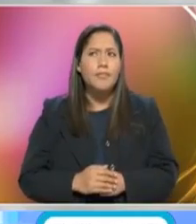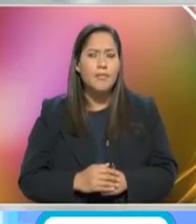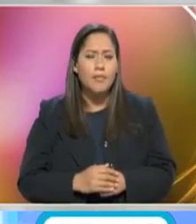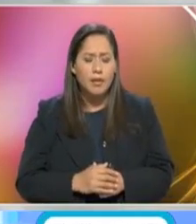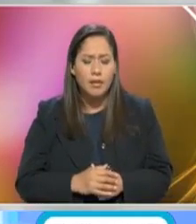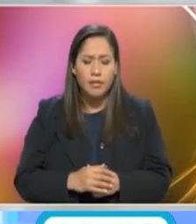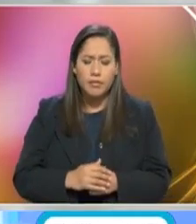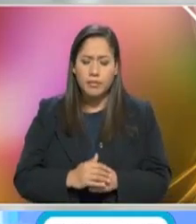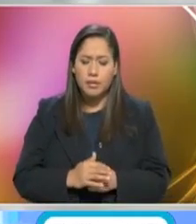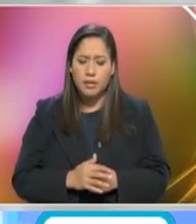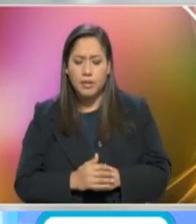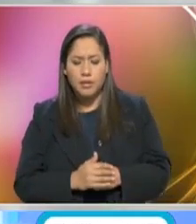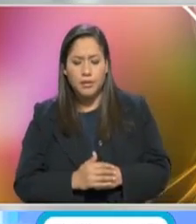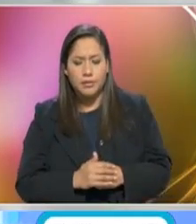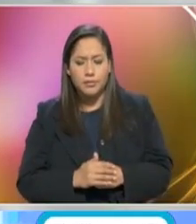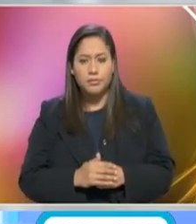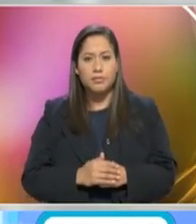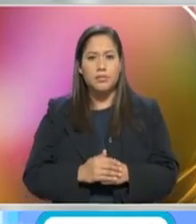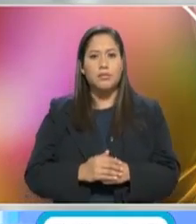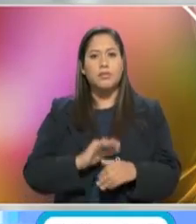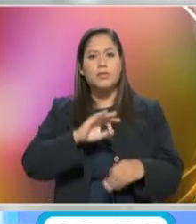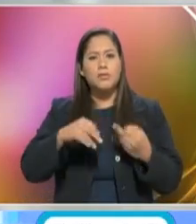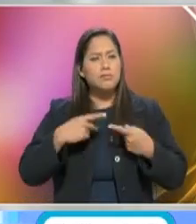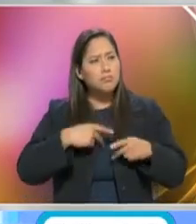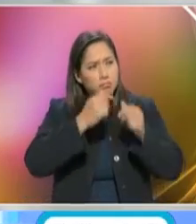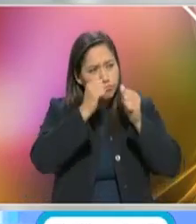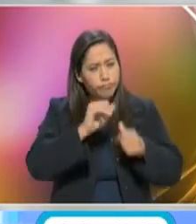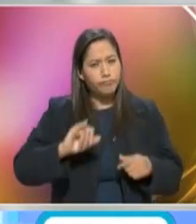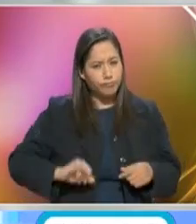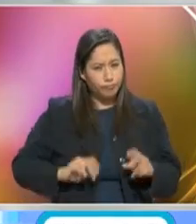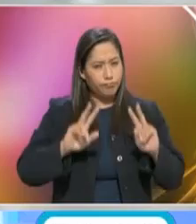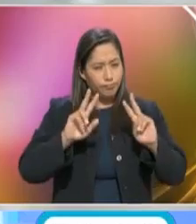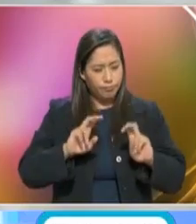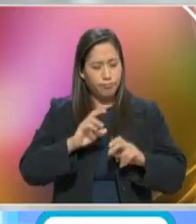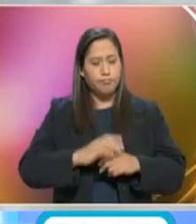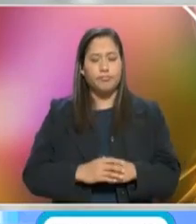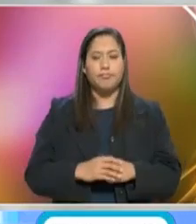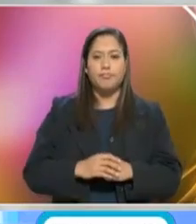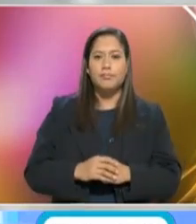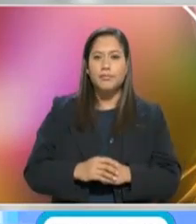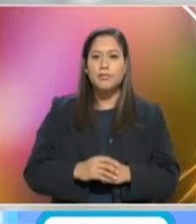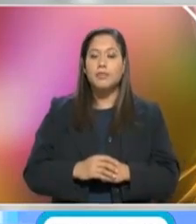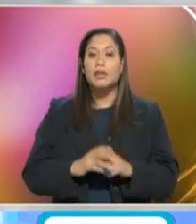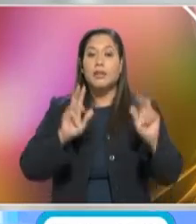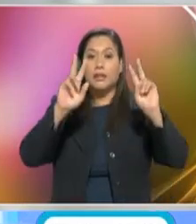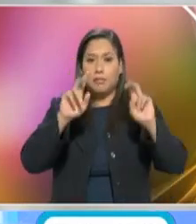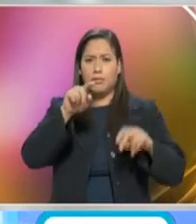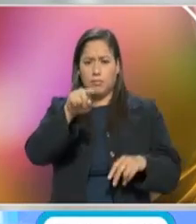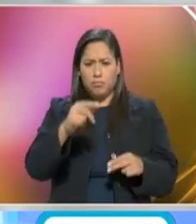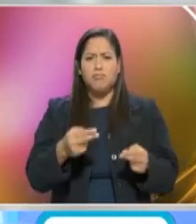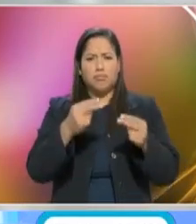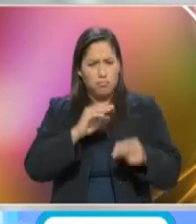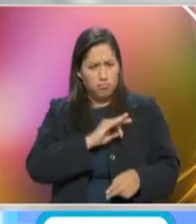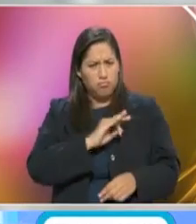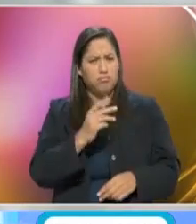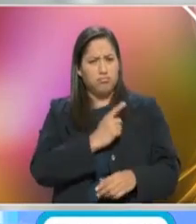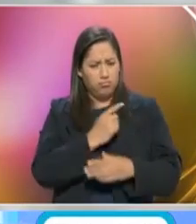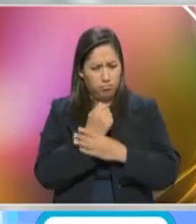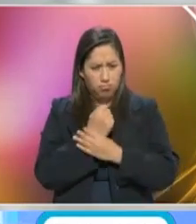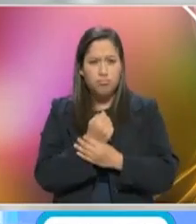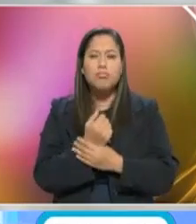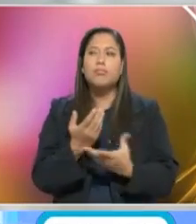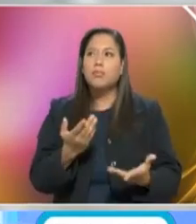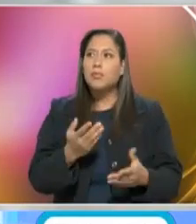como sociedad, como ciudadanía nos compete. Platícanos de este programa denominado Tú puedes con tu negocio. ¿Con qué objetivo